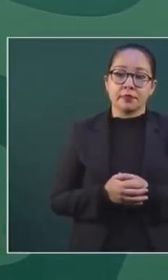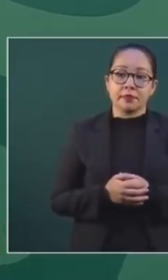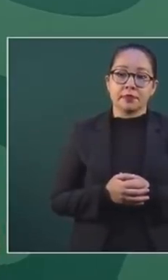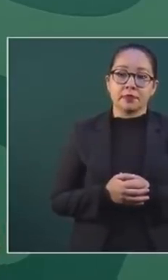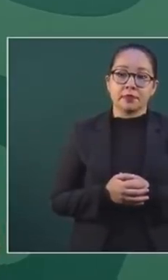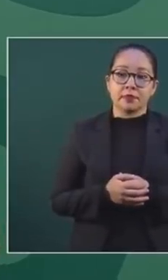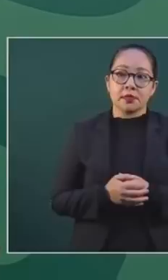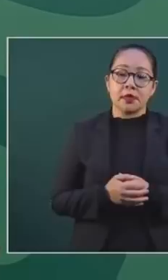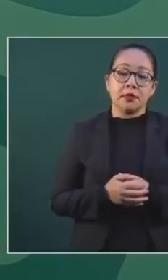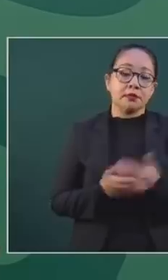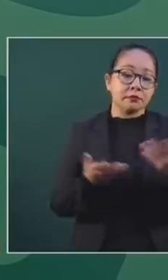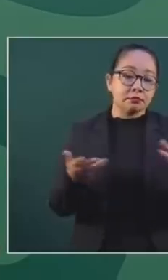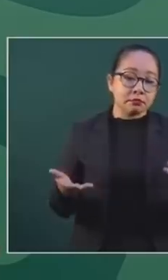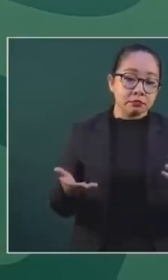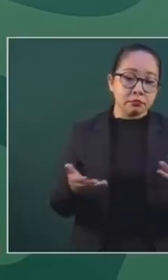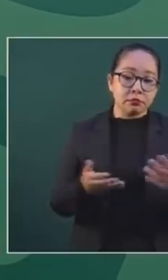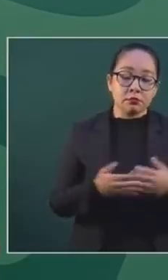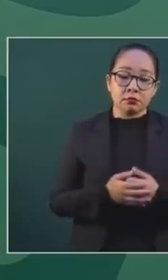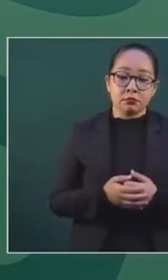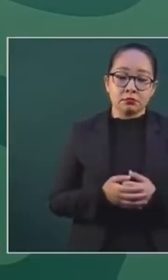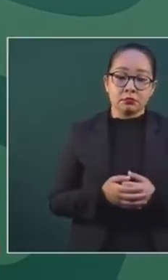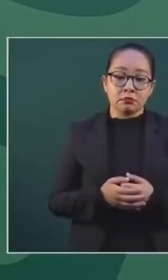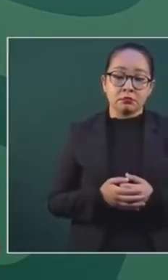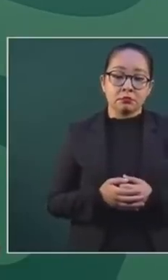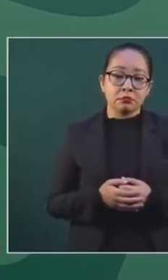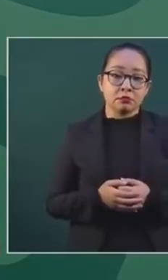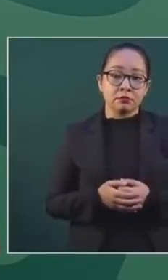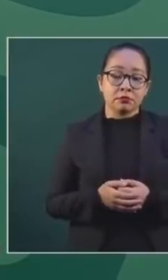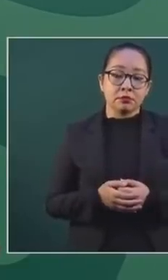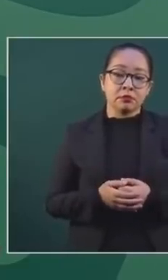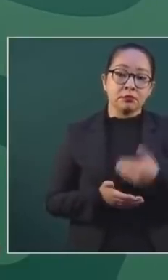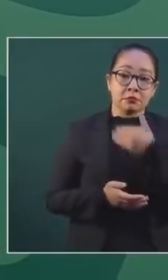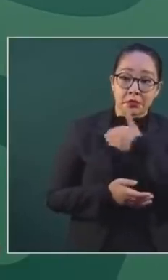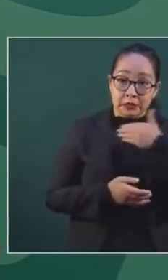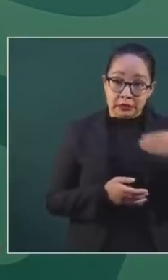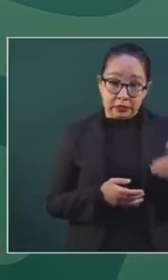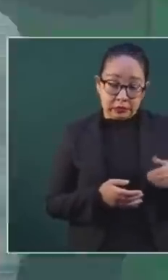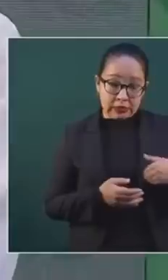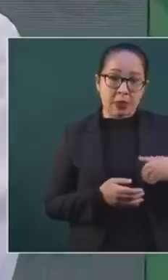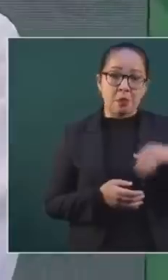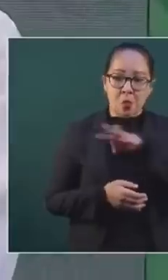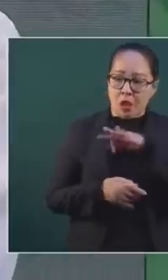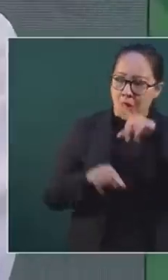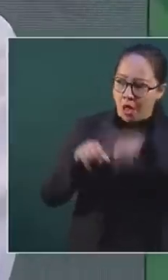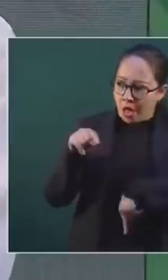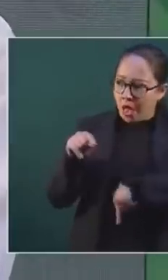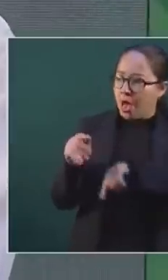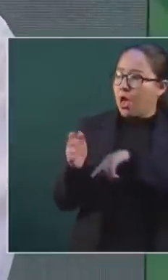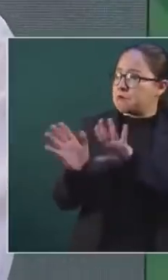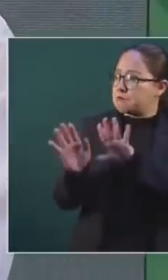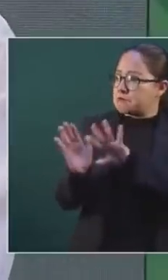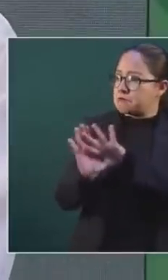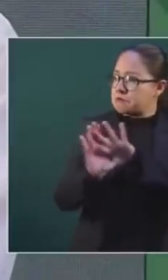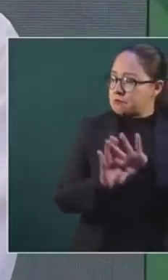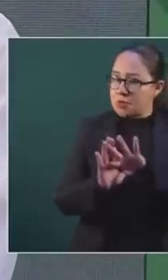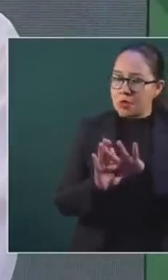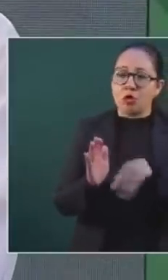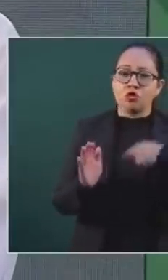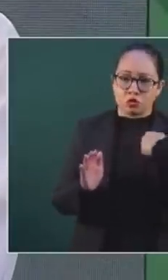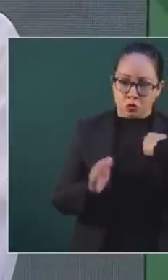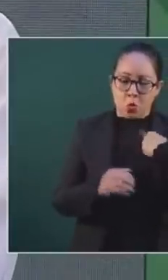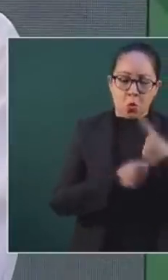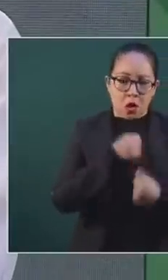uno tras otro, qué curioso y qué raro que ahora hay otro periodista al que utilizan mucho, Salvador García